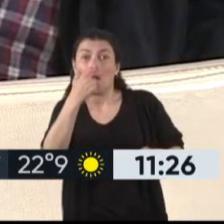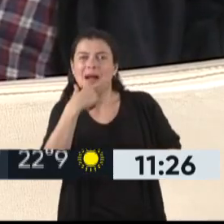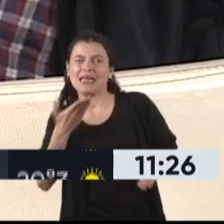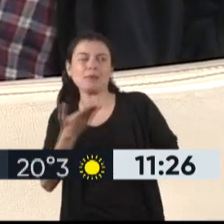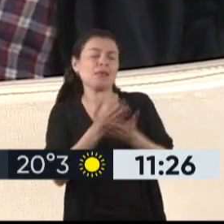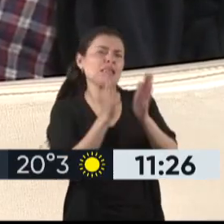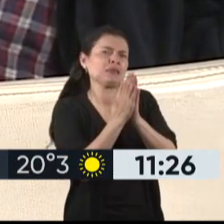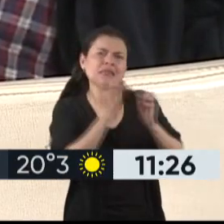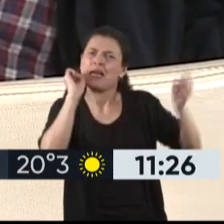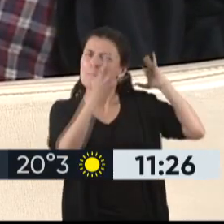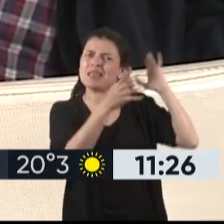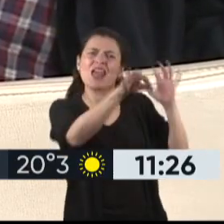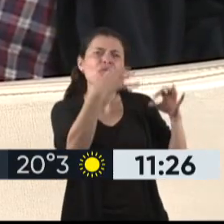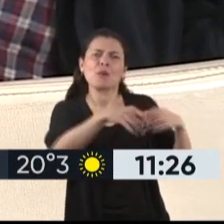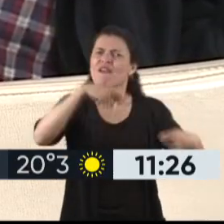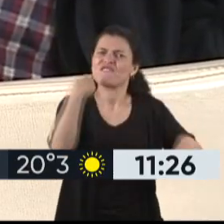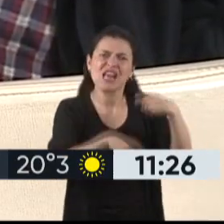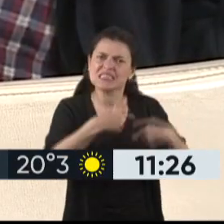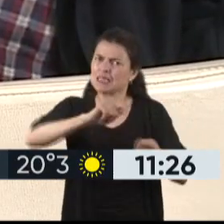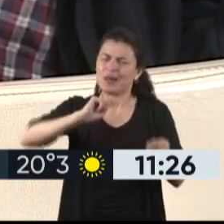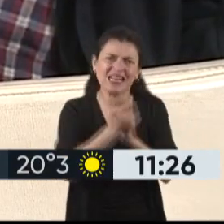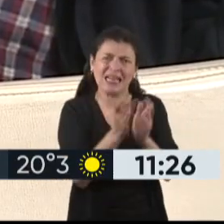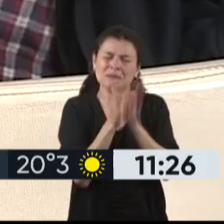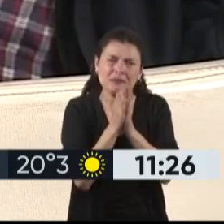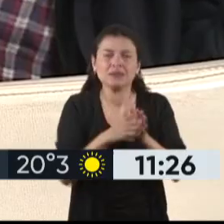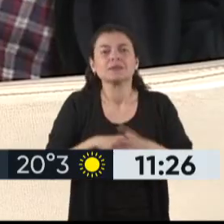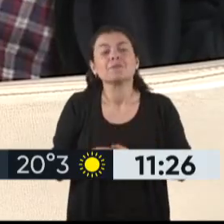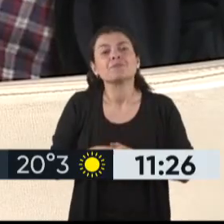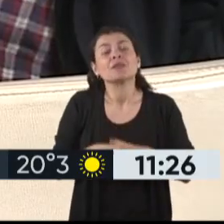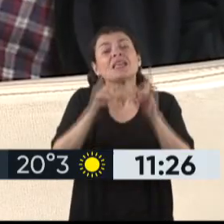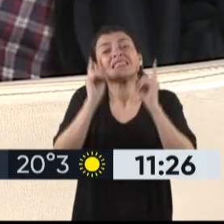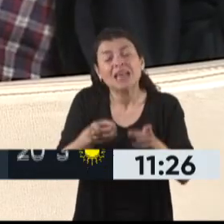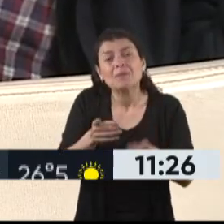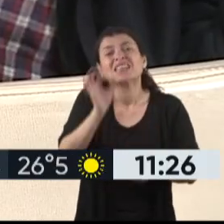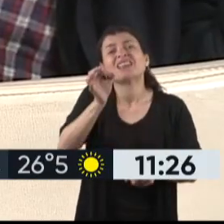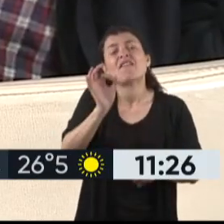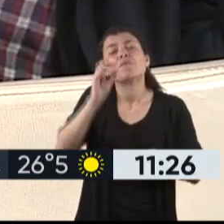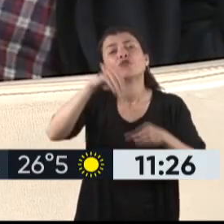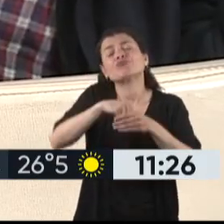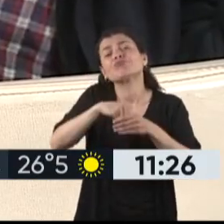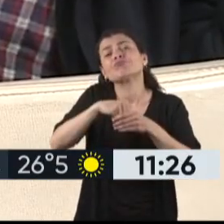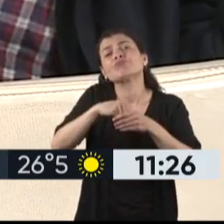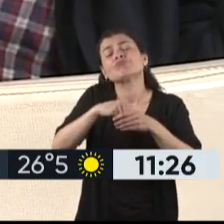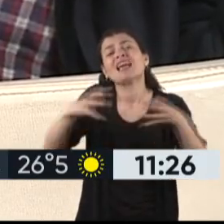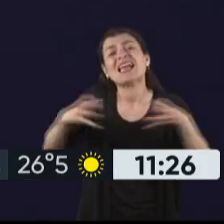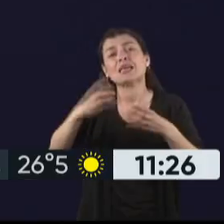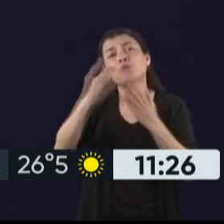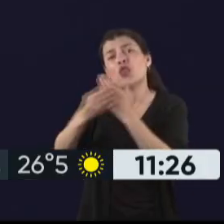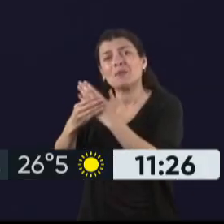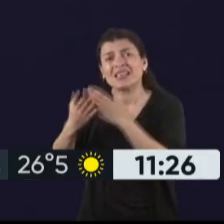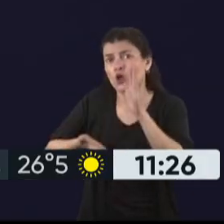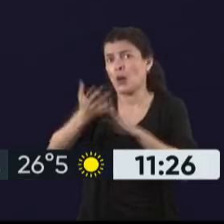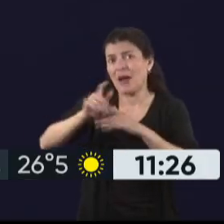y también una reforma del gabinete, más allá de la reforma obligada que va a tener el gabinete cuando terminen las elecciones?